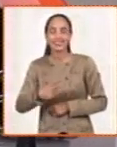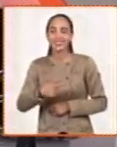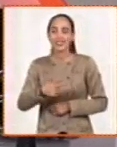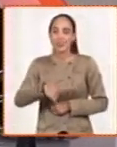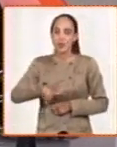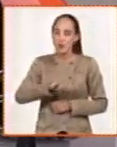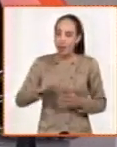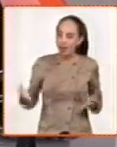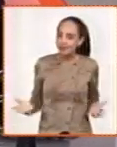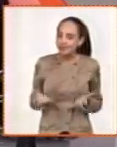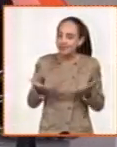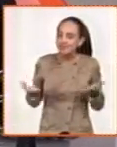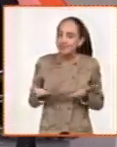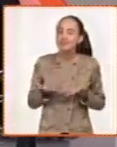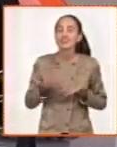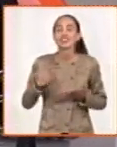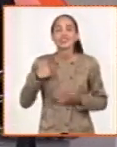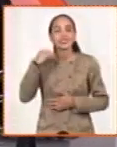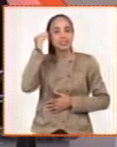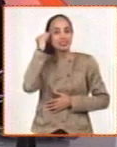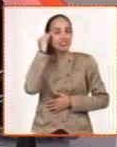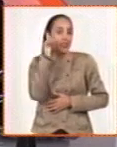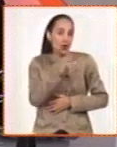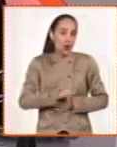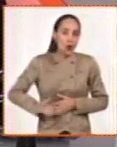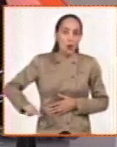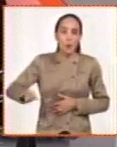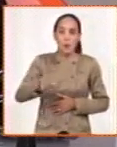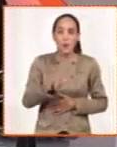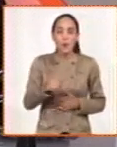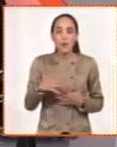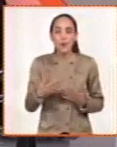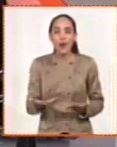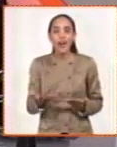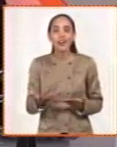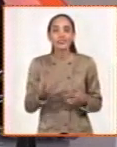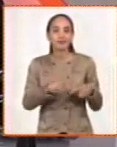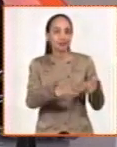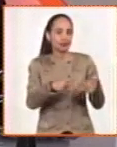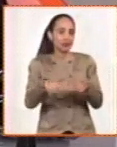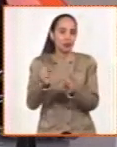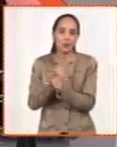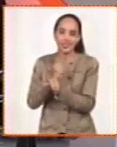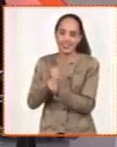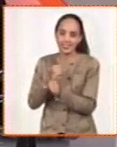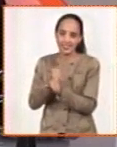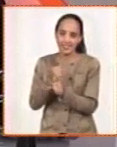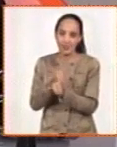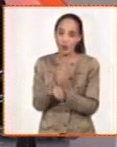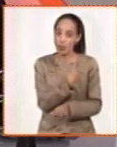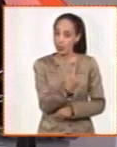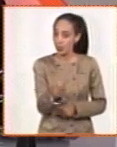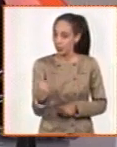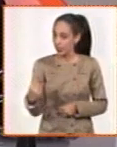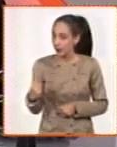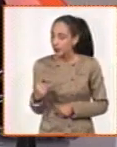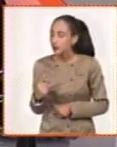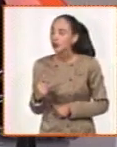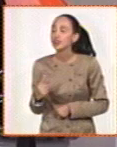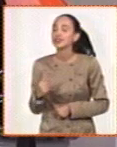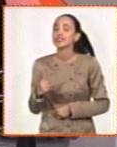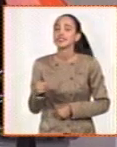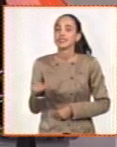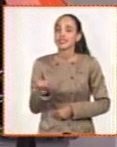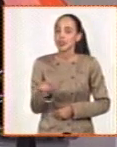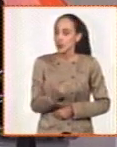de conocimientos y también de riqueza para la obra de cada uno de ellos y, por supuesto,